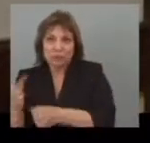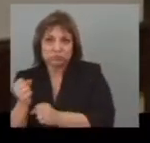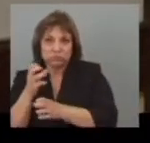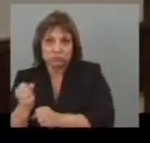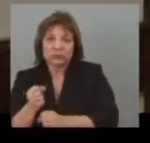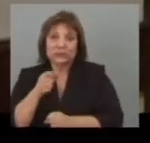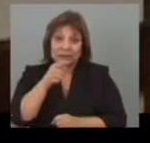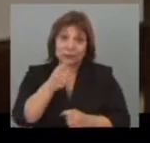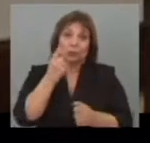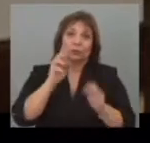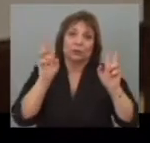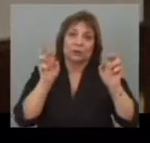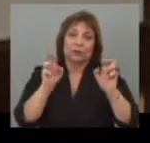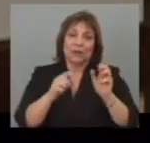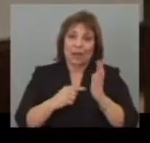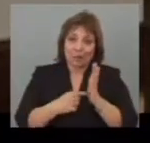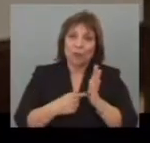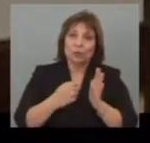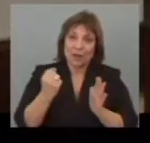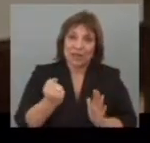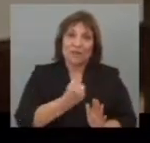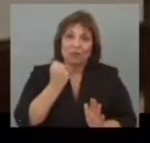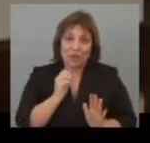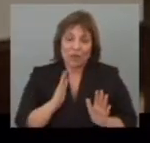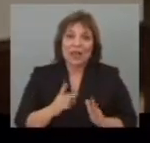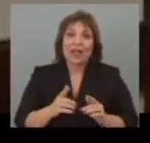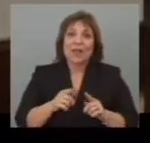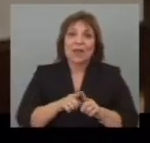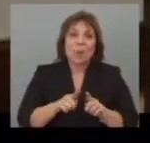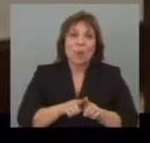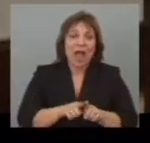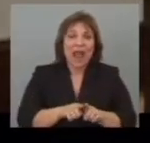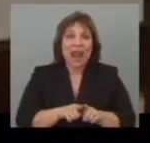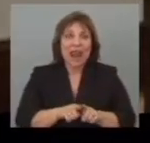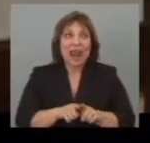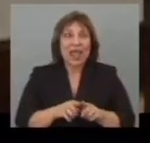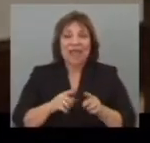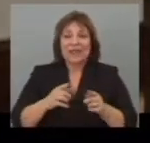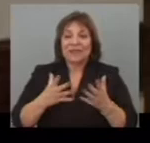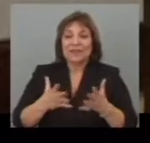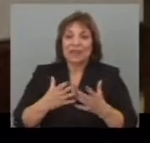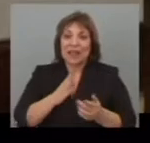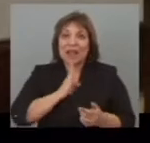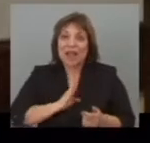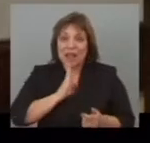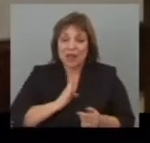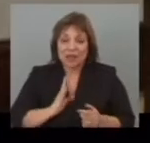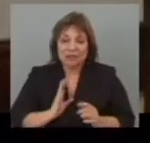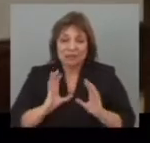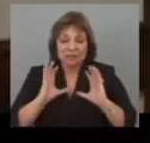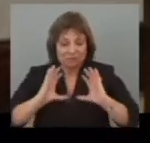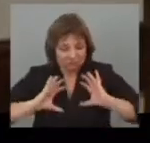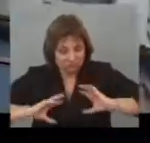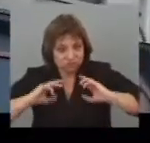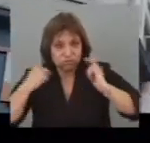también es un punto importante, ¿no? De quiebre en relación a la tolerancia de la violencia por parte